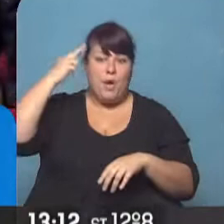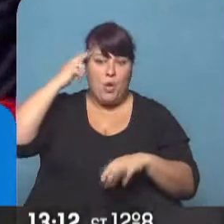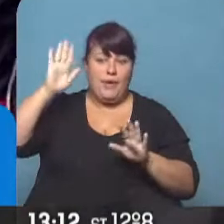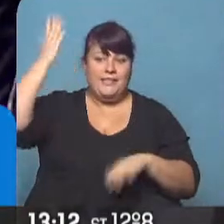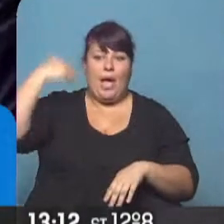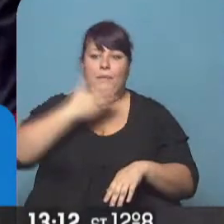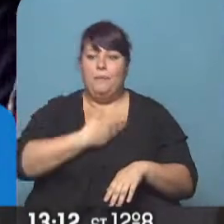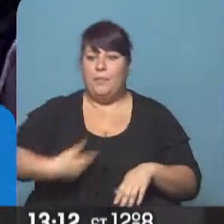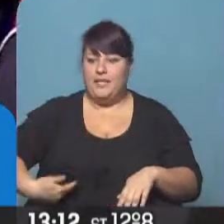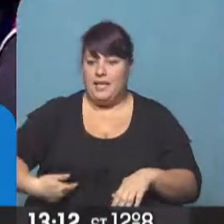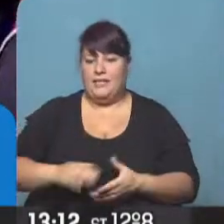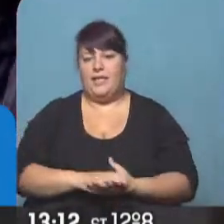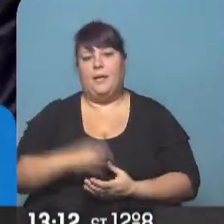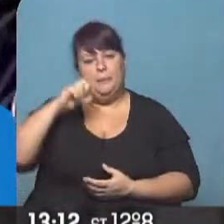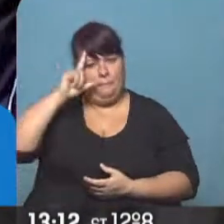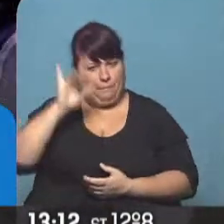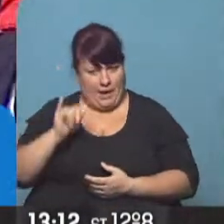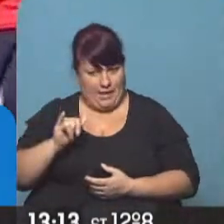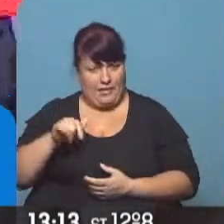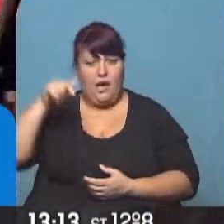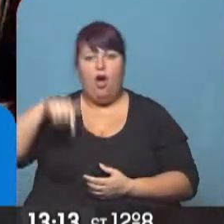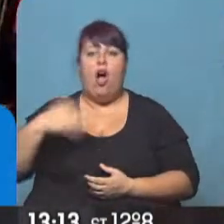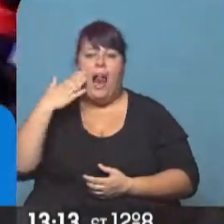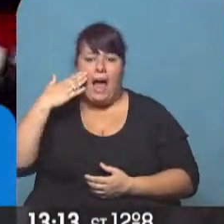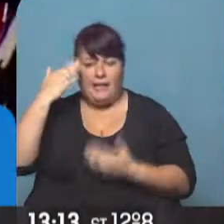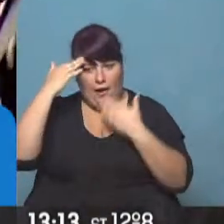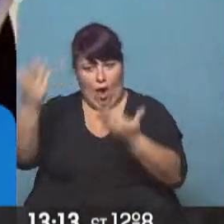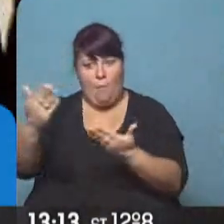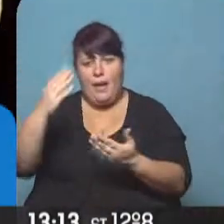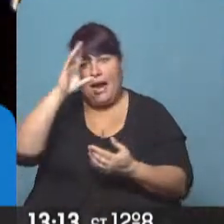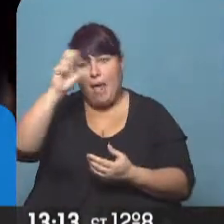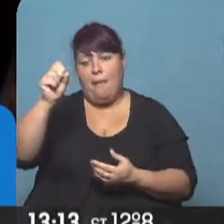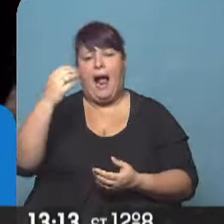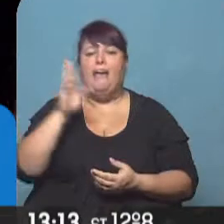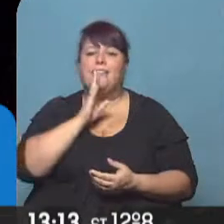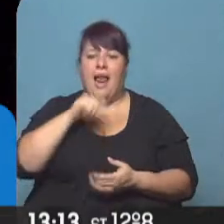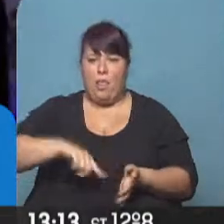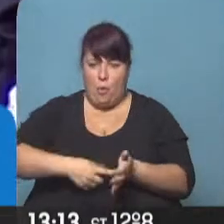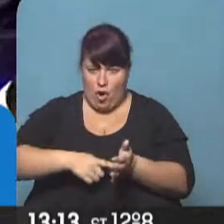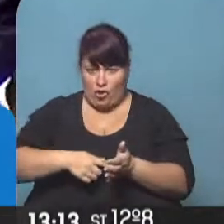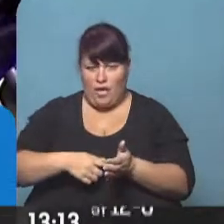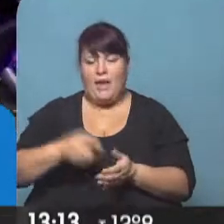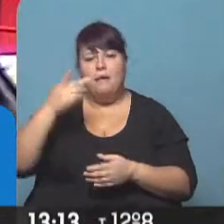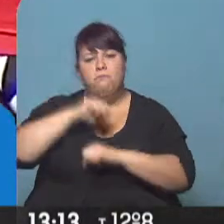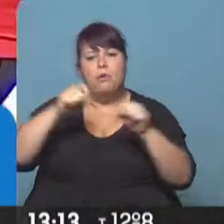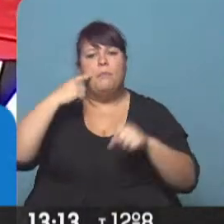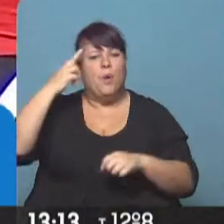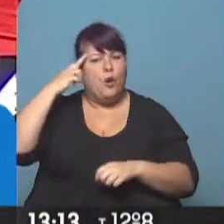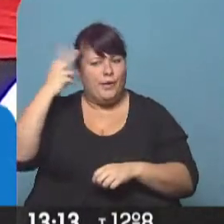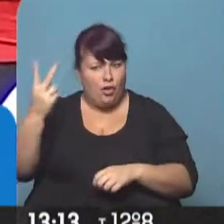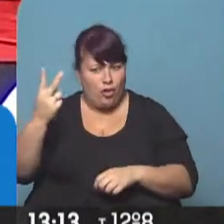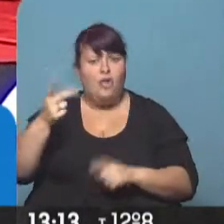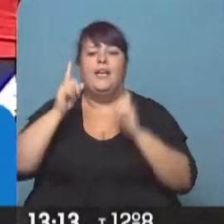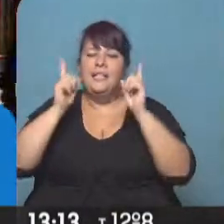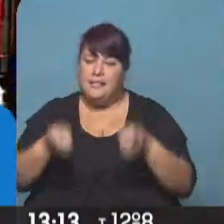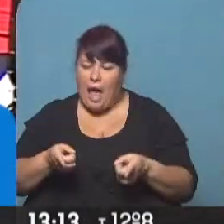entonces presidente Shimon Peres. Esta tarde encabezará un homenaje frente a la Embajada de Israel en Buenos Aires, destacada en 1992, del